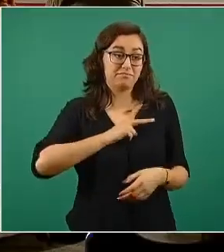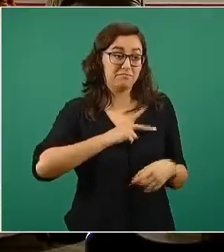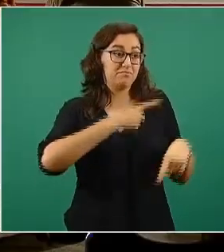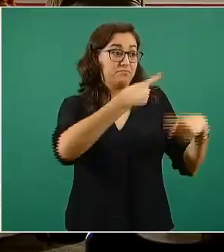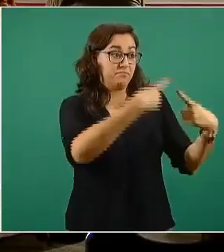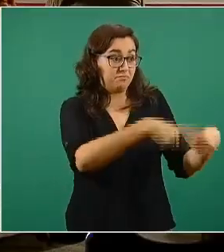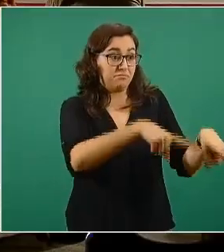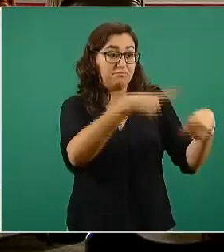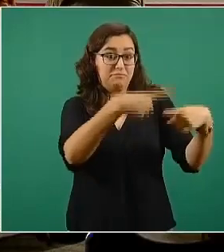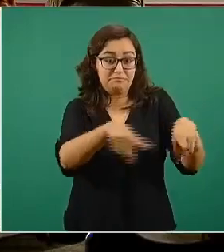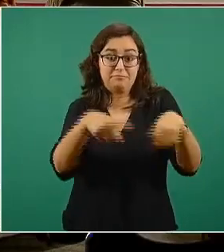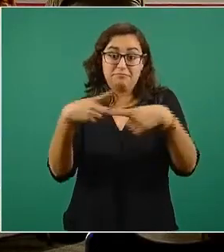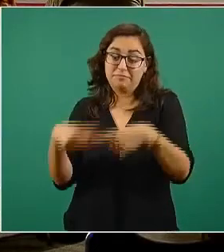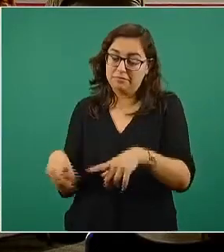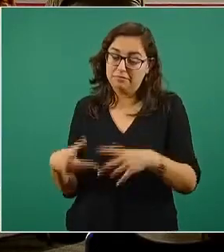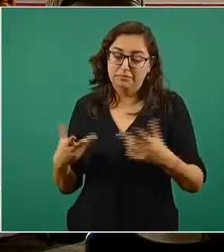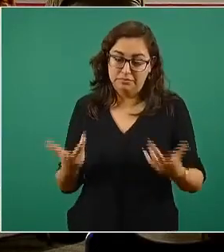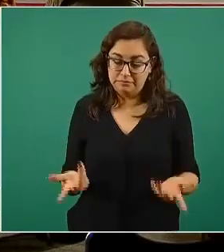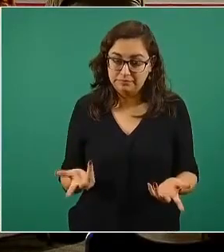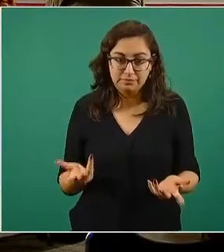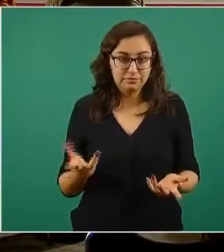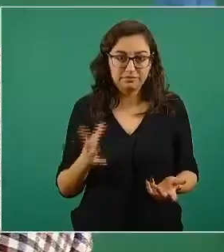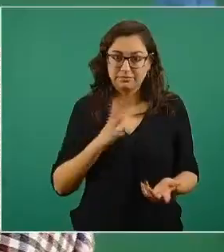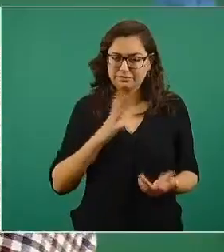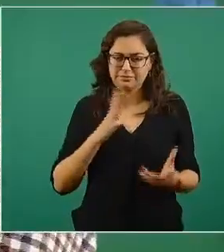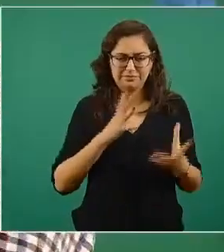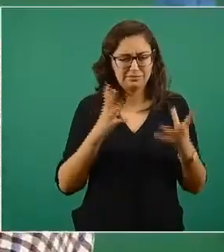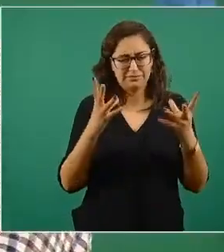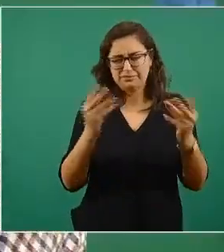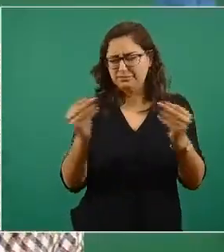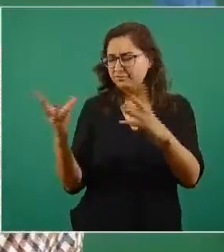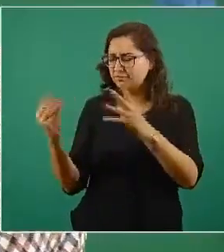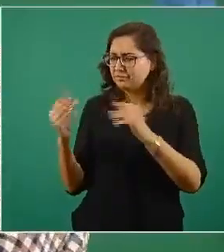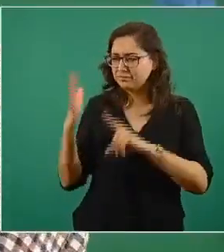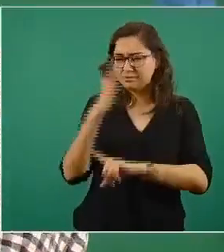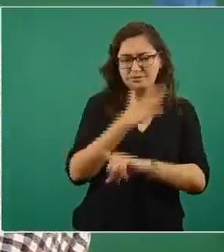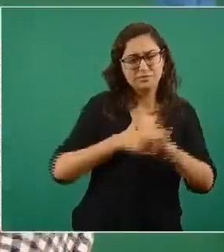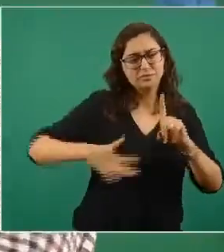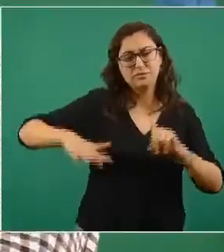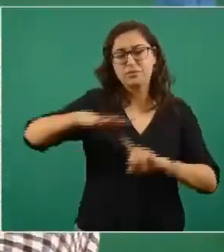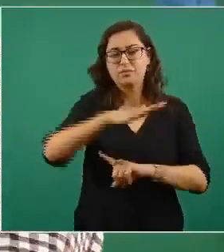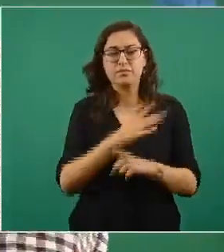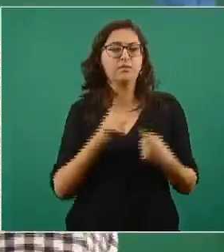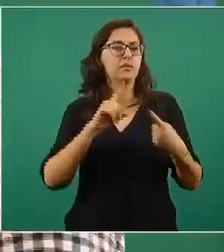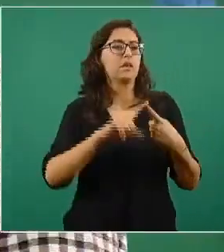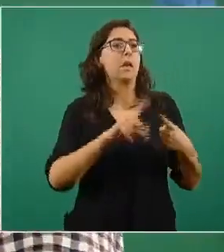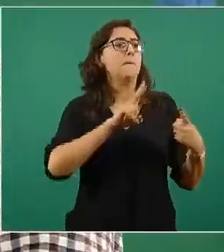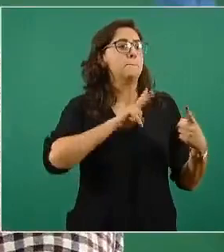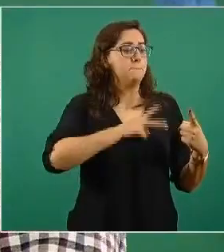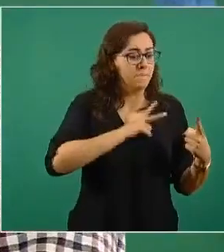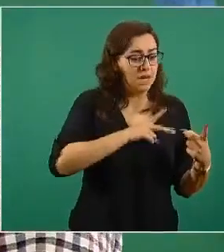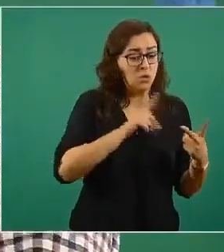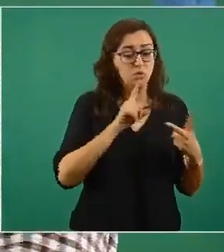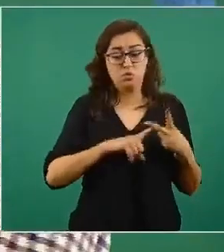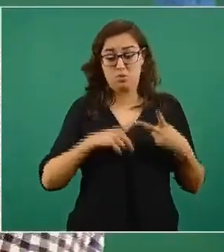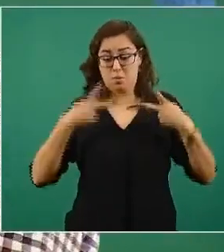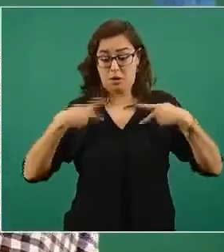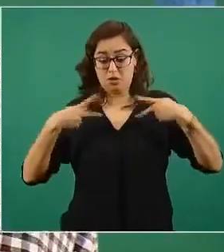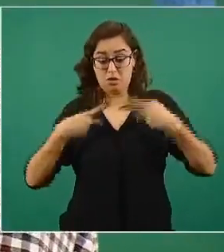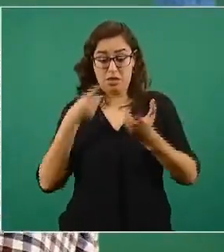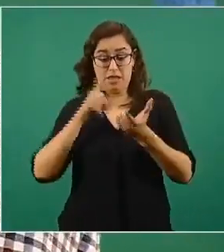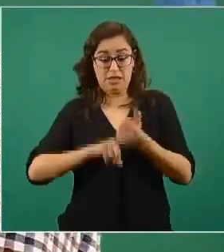acuerdo con una cantidad muy amplia de factores que tienen que ver con el agente infeccioso y con las